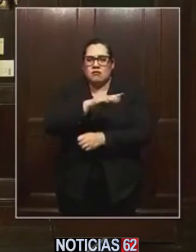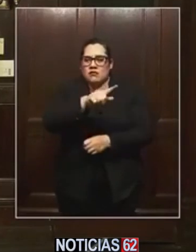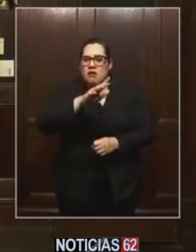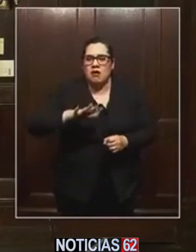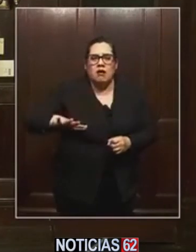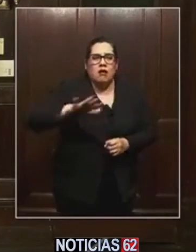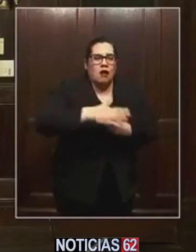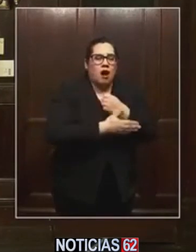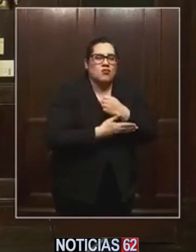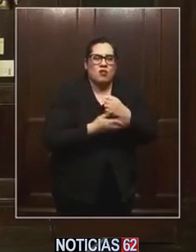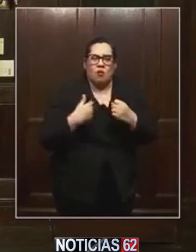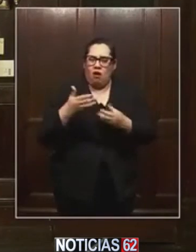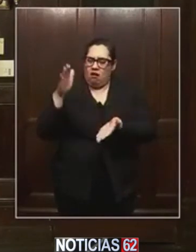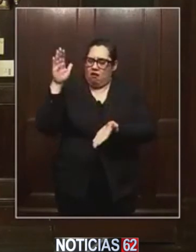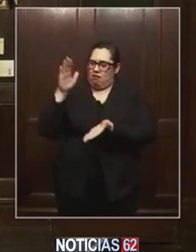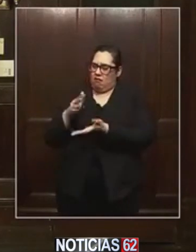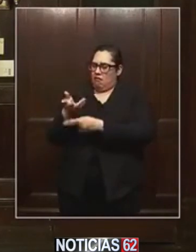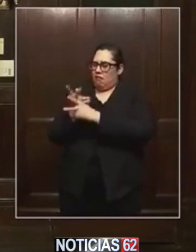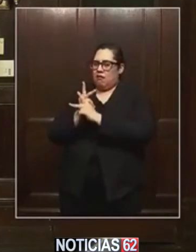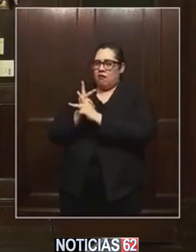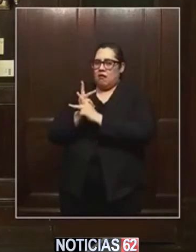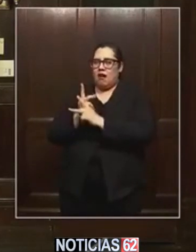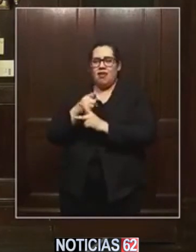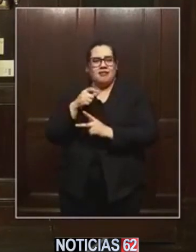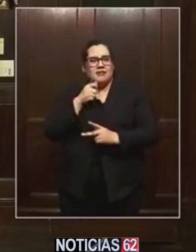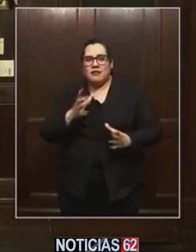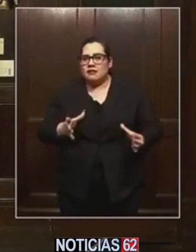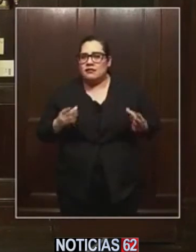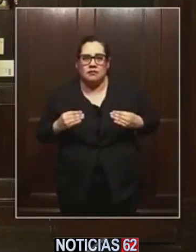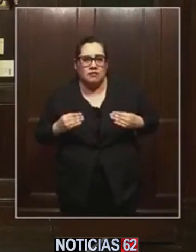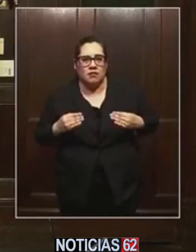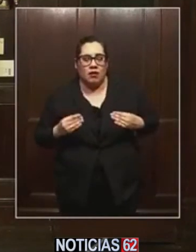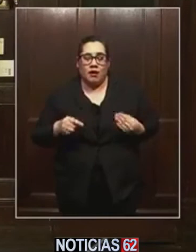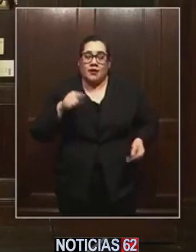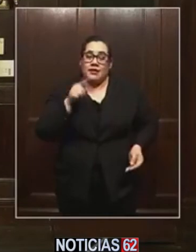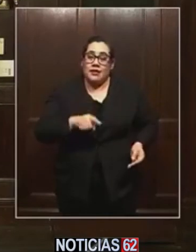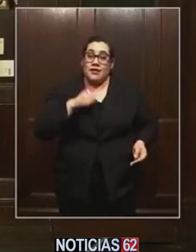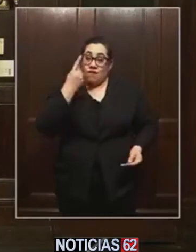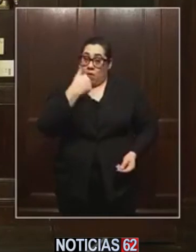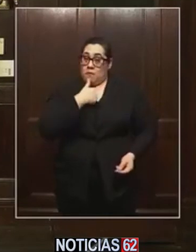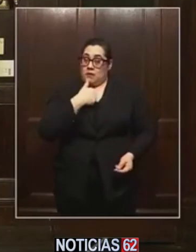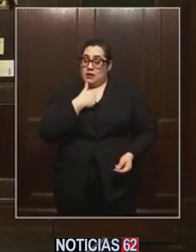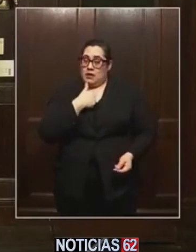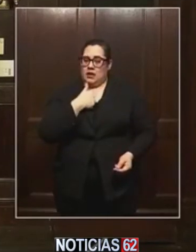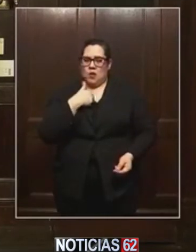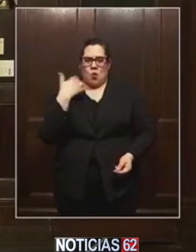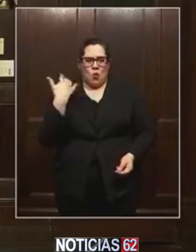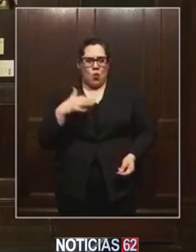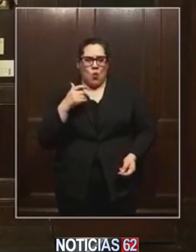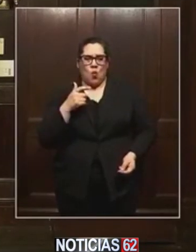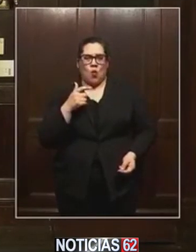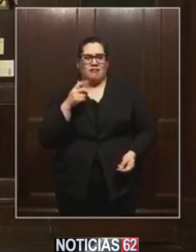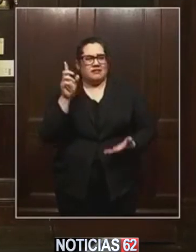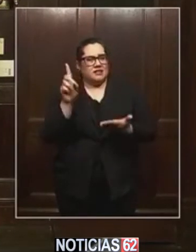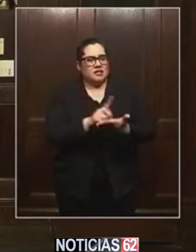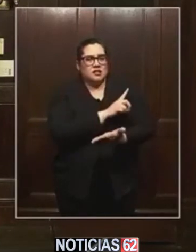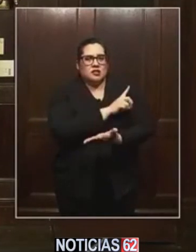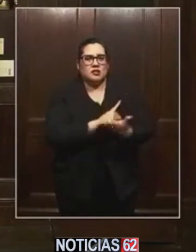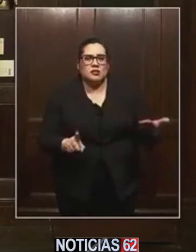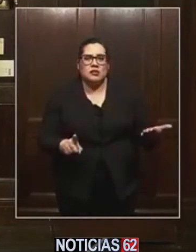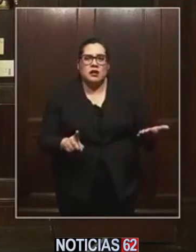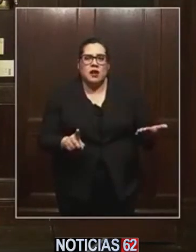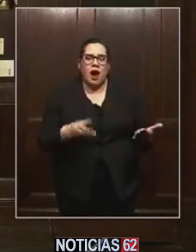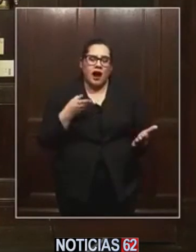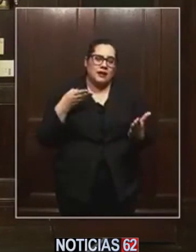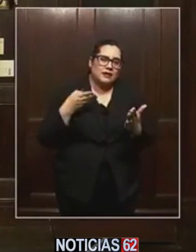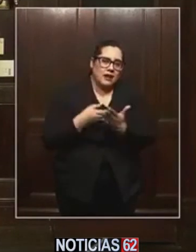Este no es aceptable. Esto es, para mí, una visión de discriminación contra